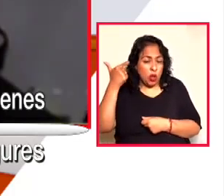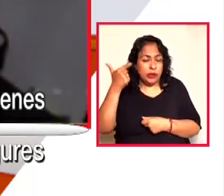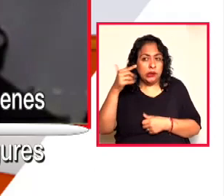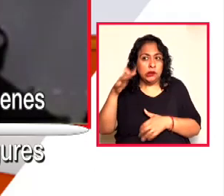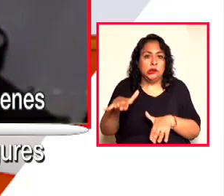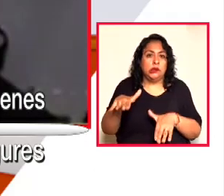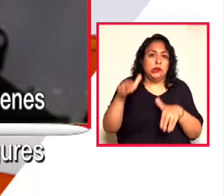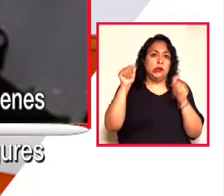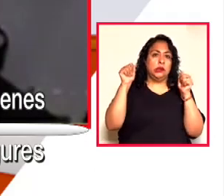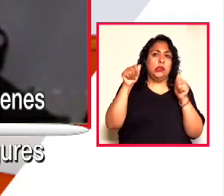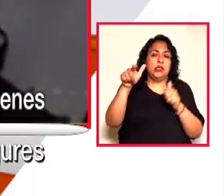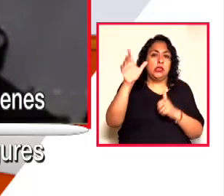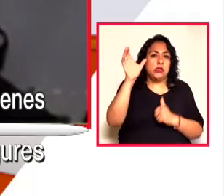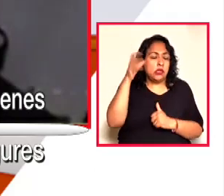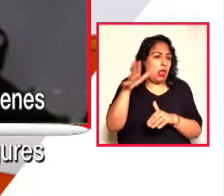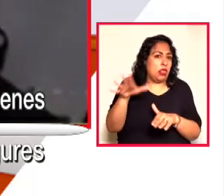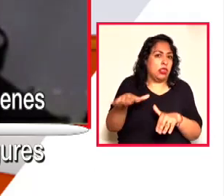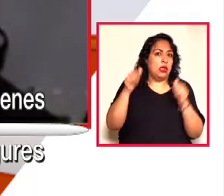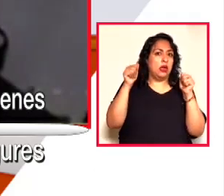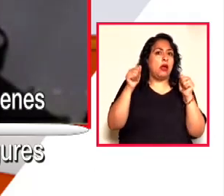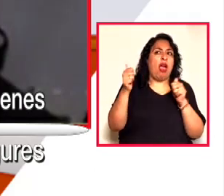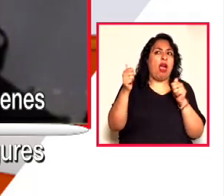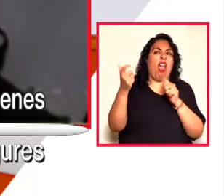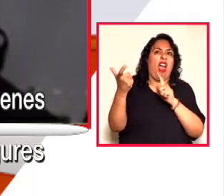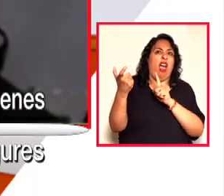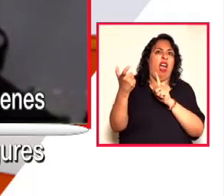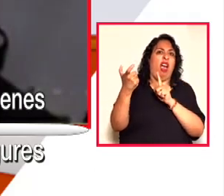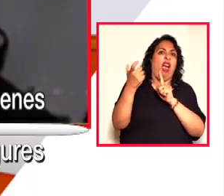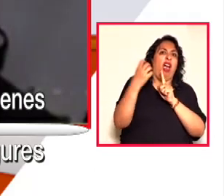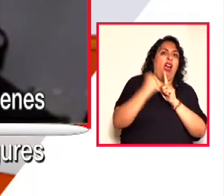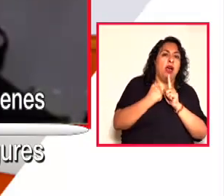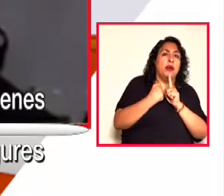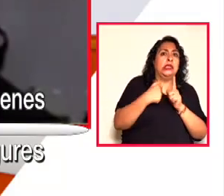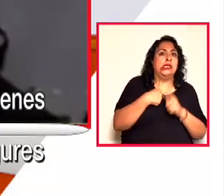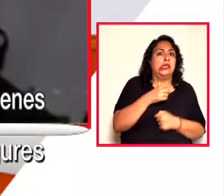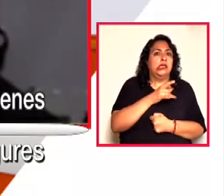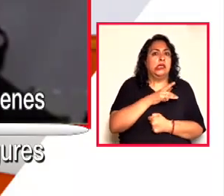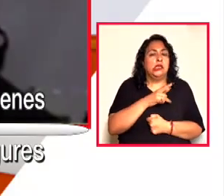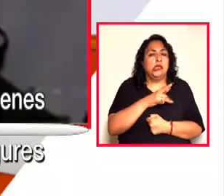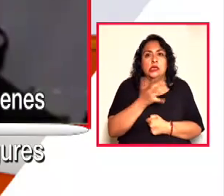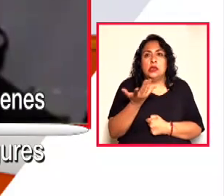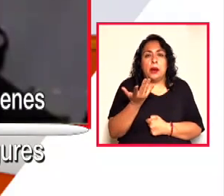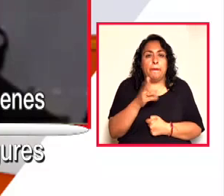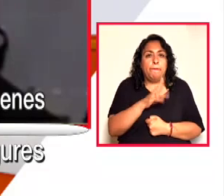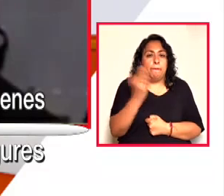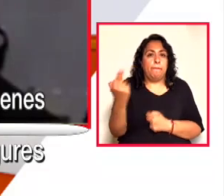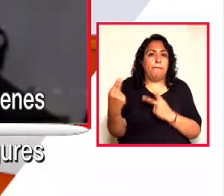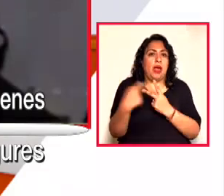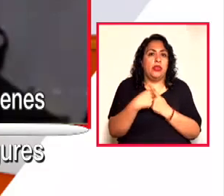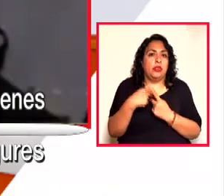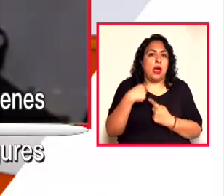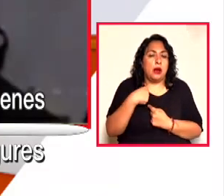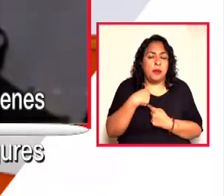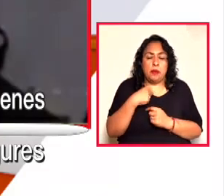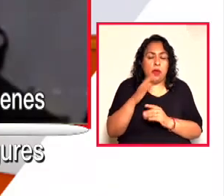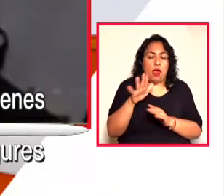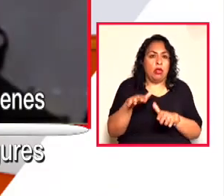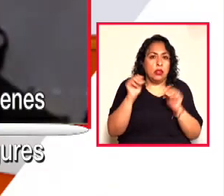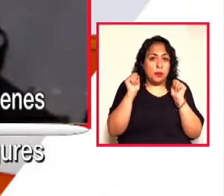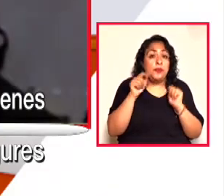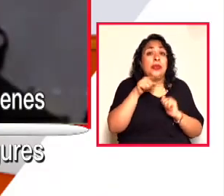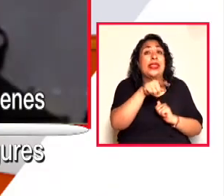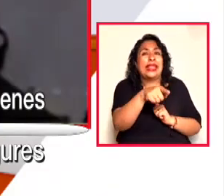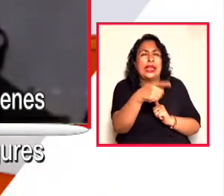el territorio de China por una persecución y el temor de perder la vida en esa persecución. Este es solamente uno